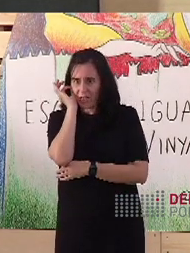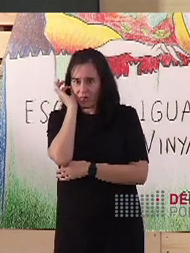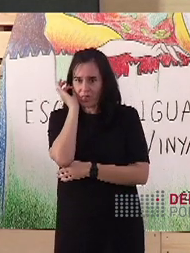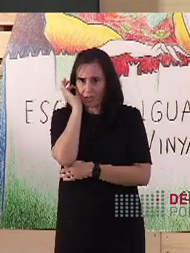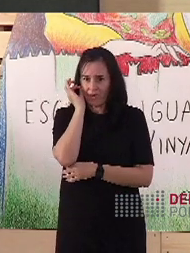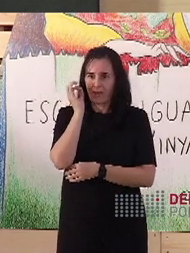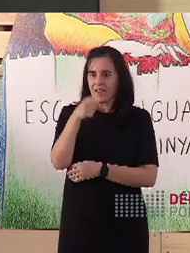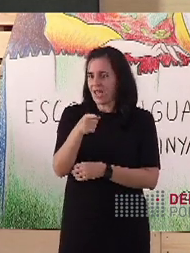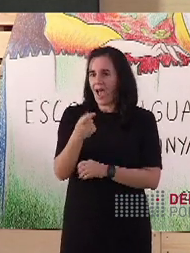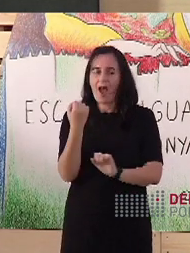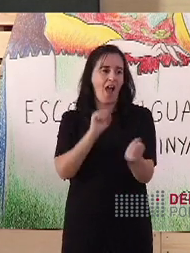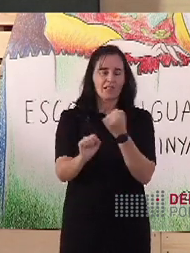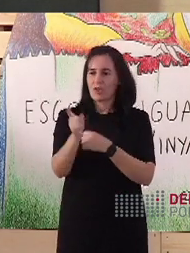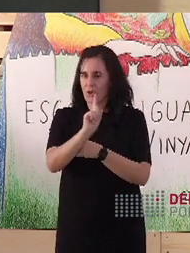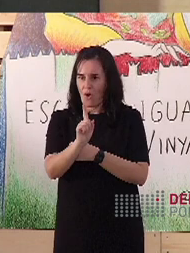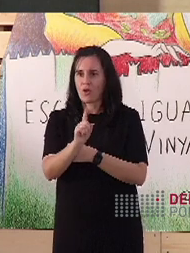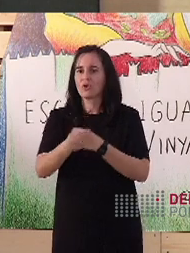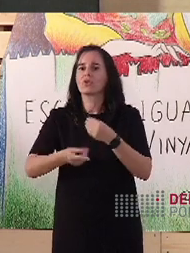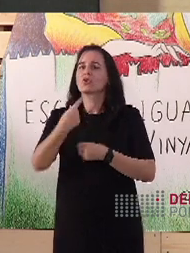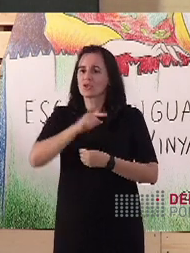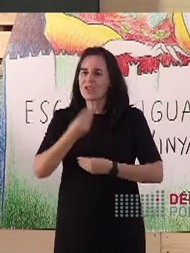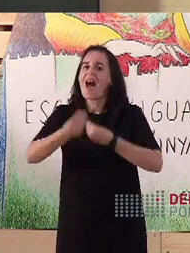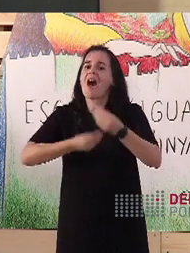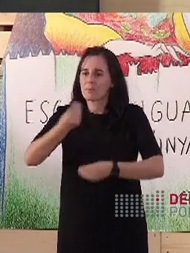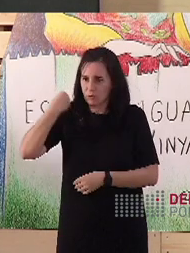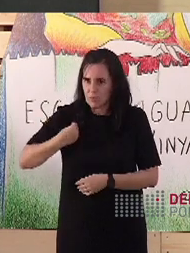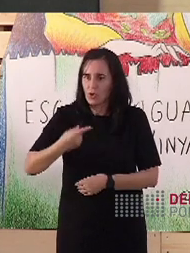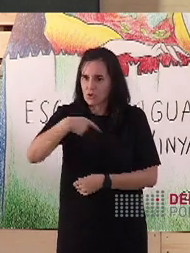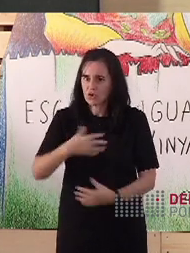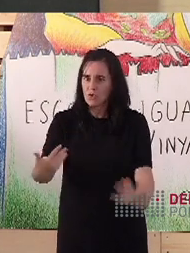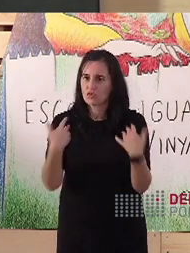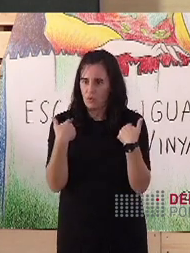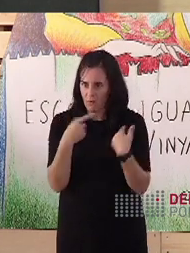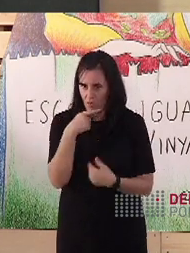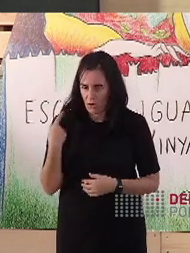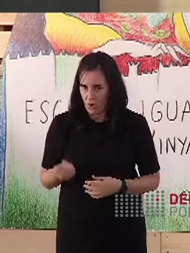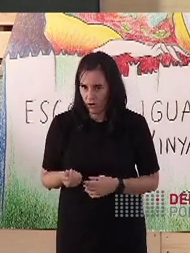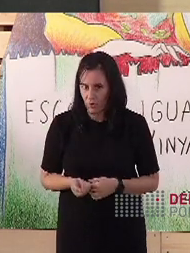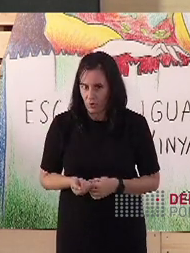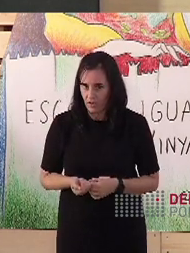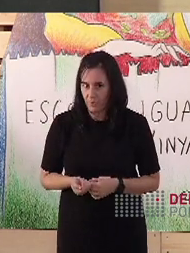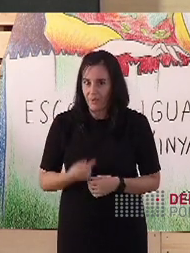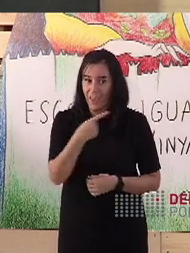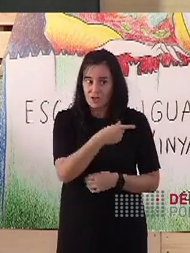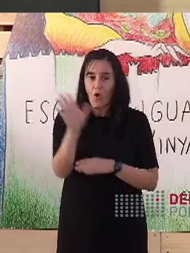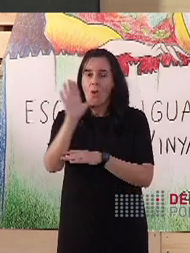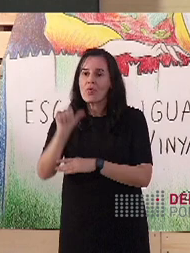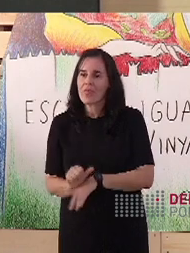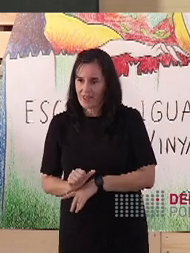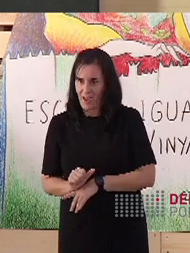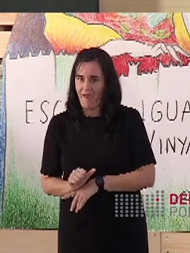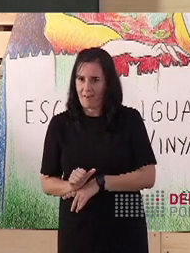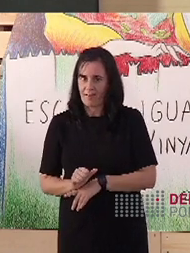cuando hacen que nos violan, porque hacemos que, representamos que estamos sufriendo dolor. Eso es el cine, eso es la